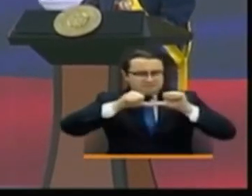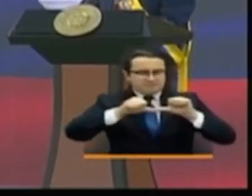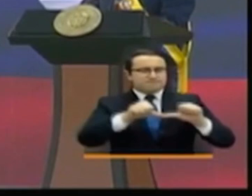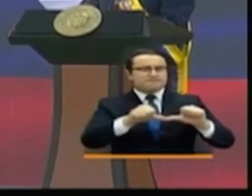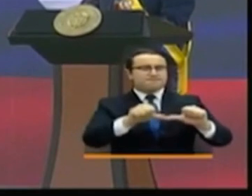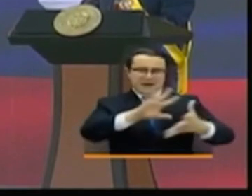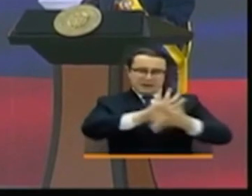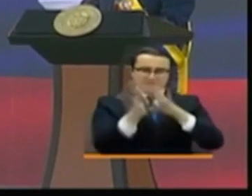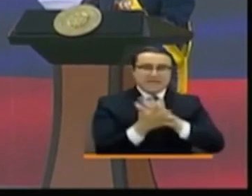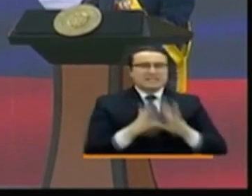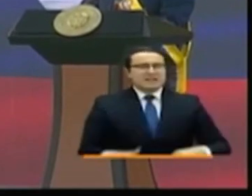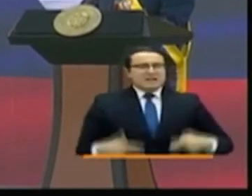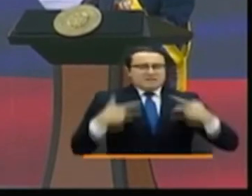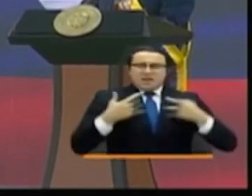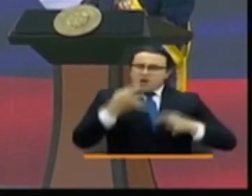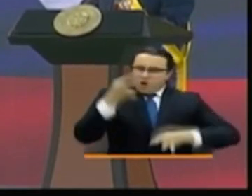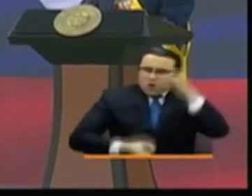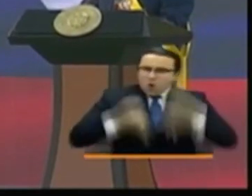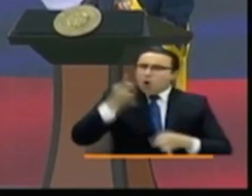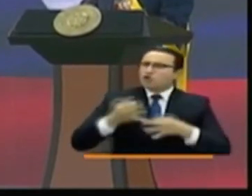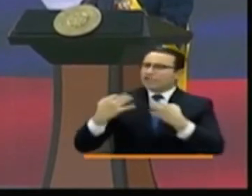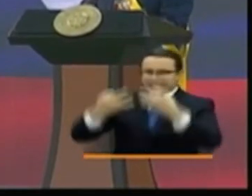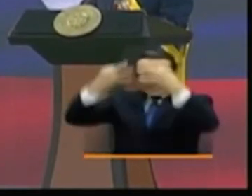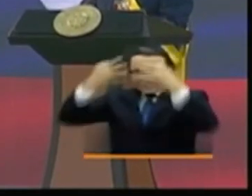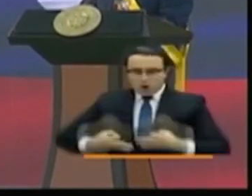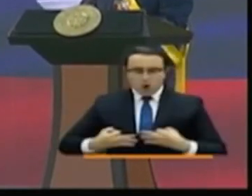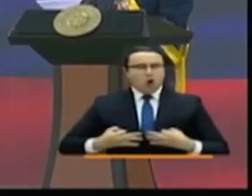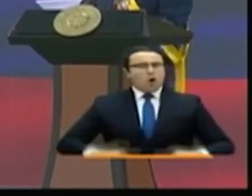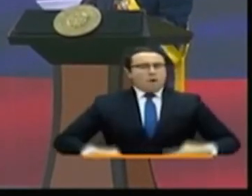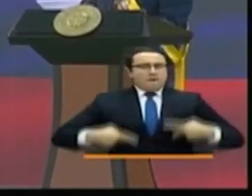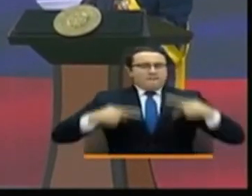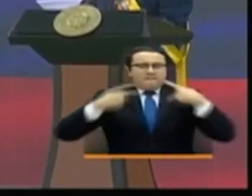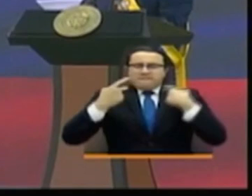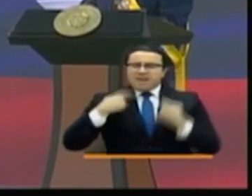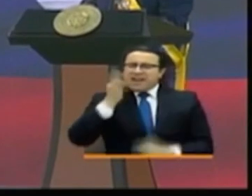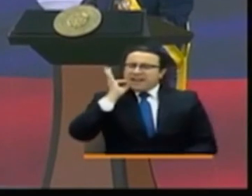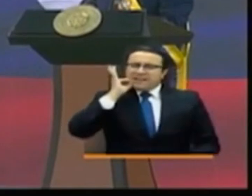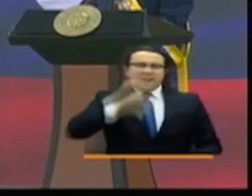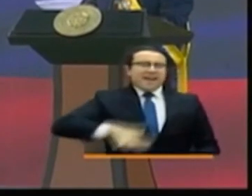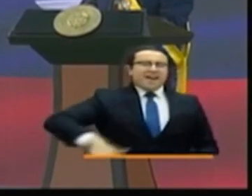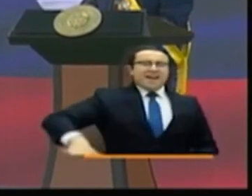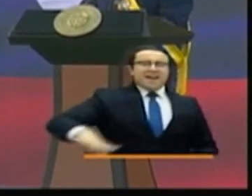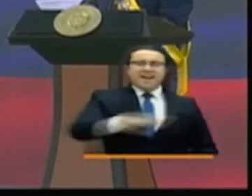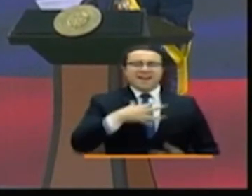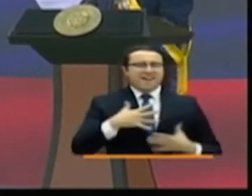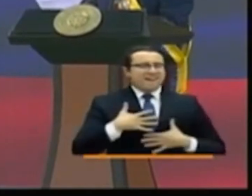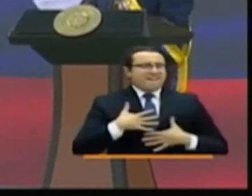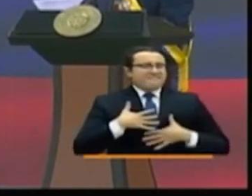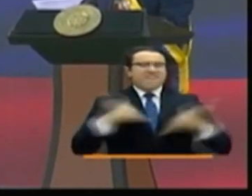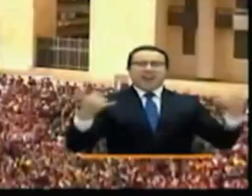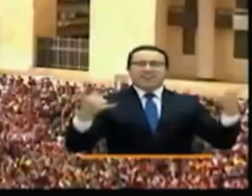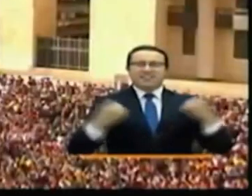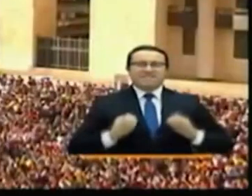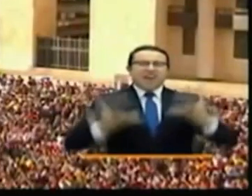vida justa y segura, una vida para vivir sabroso, para vivir feliz, para